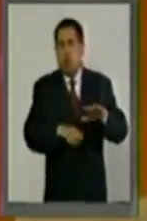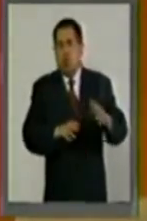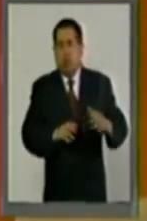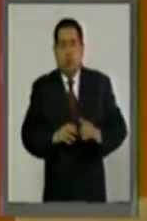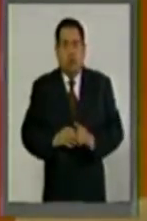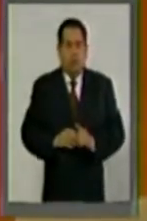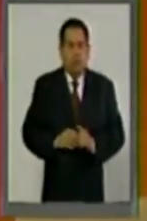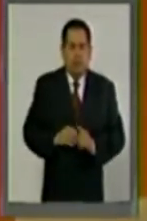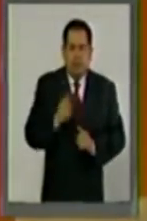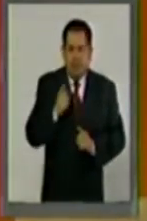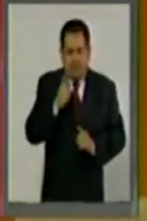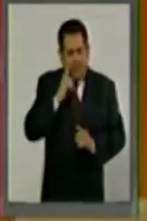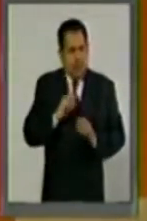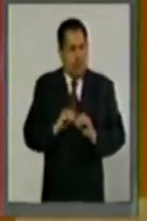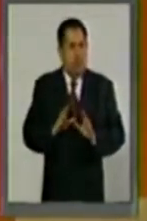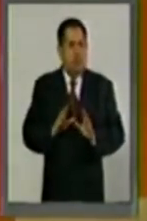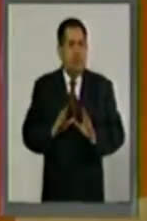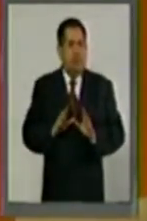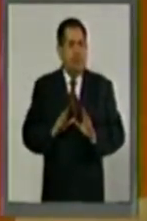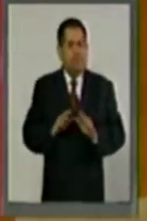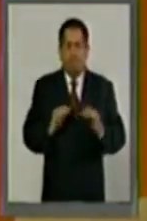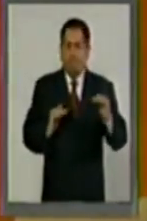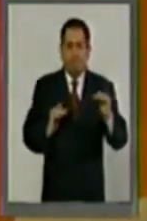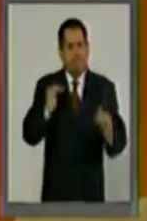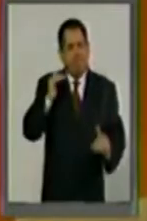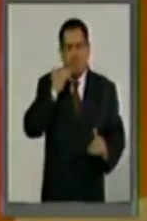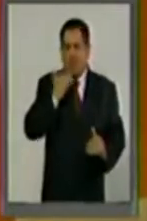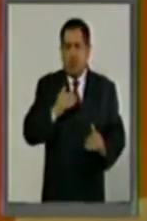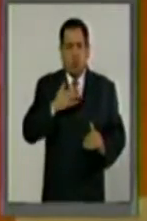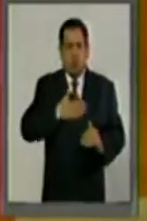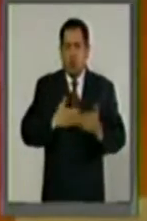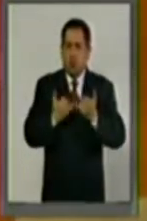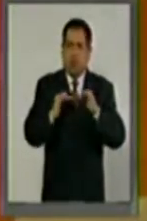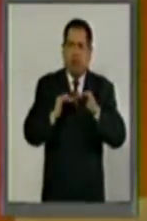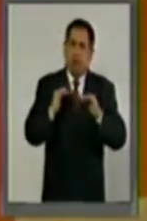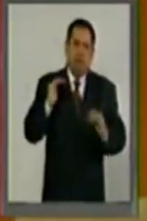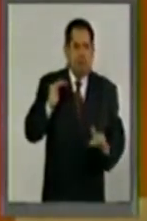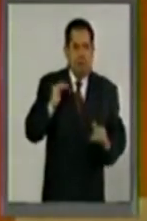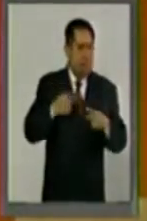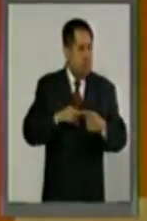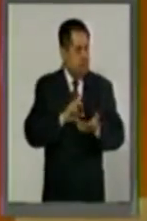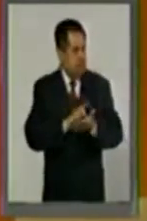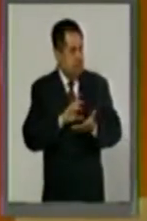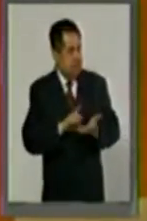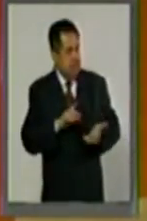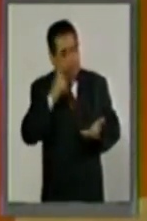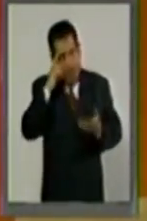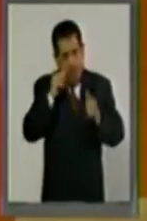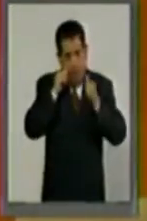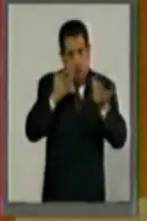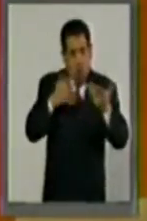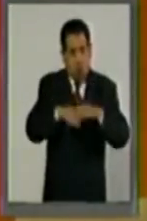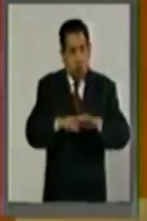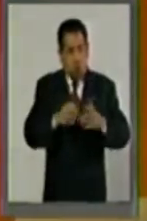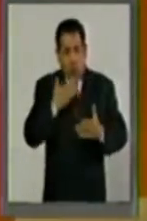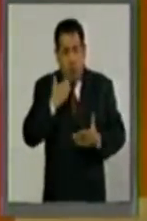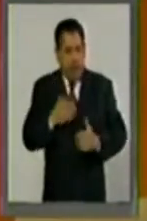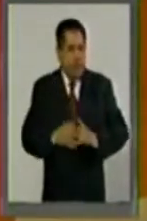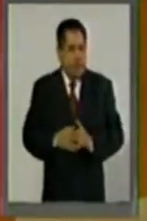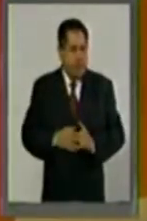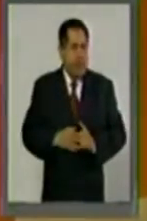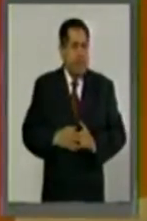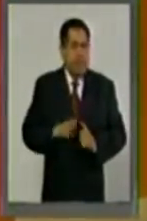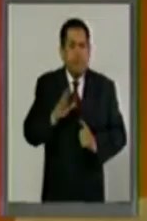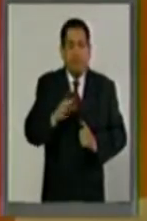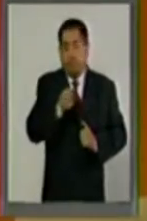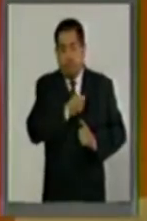lo cual evidencia la desventaja de las personas con discapacidad en su inclusión laboral. De las